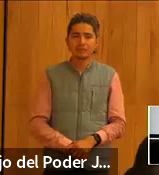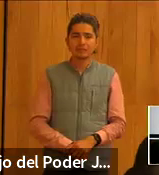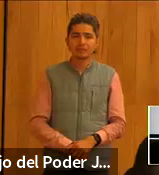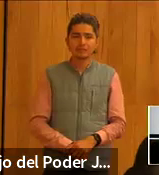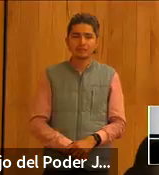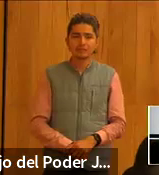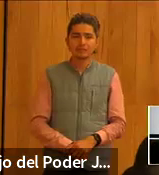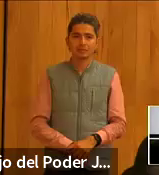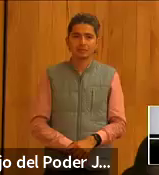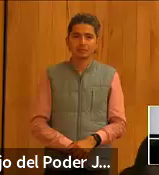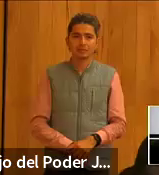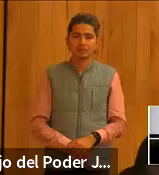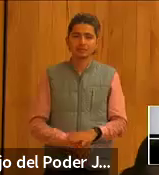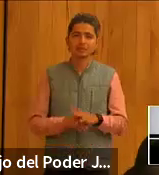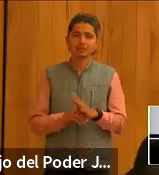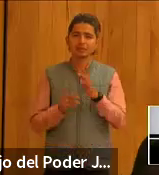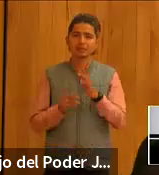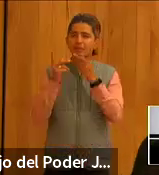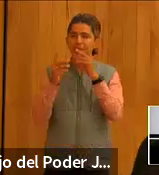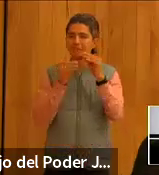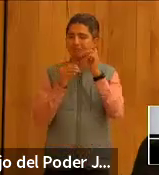Ahí, lo que tú quieras hacer es un insecto.